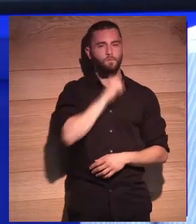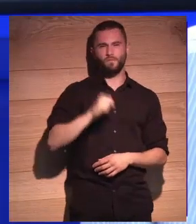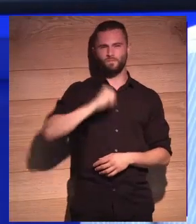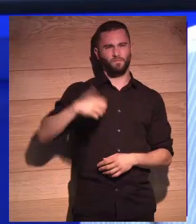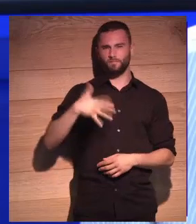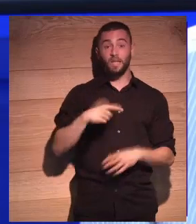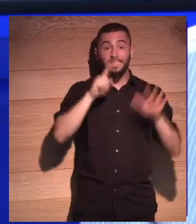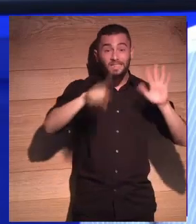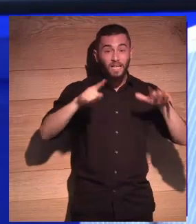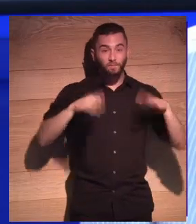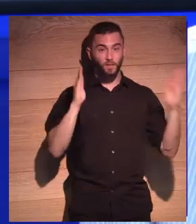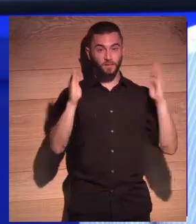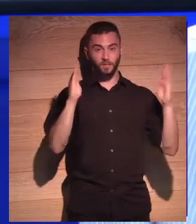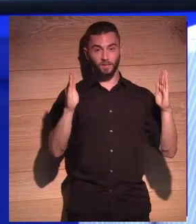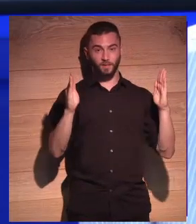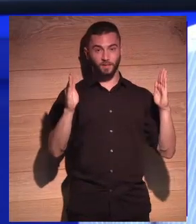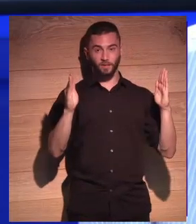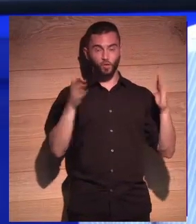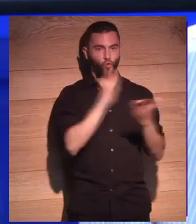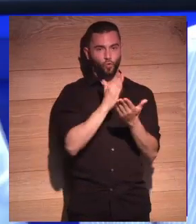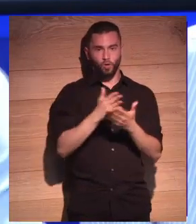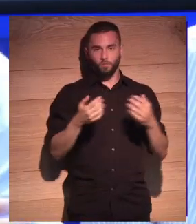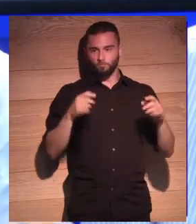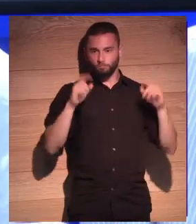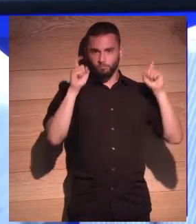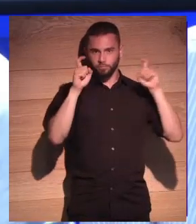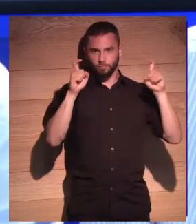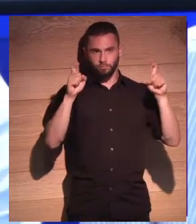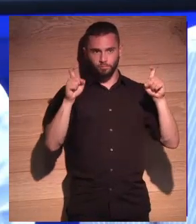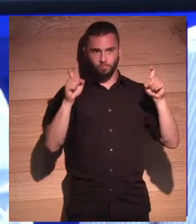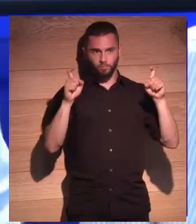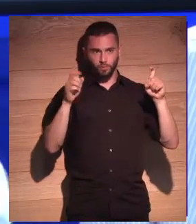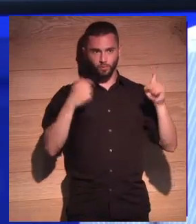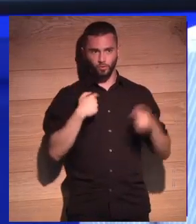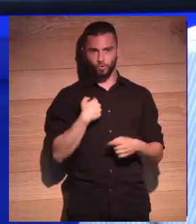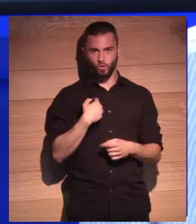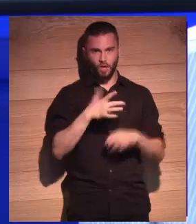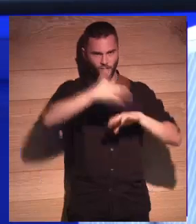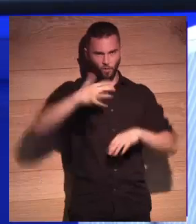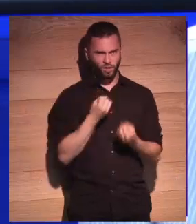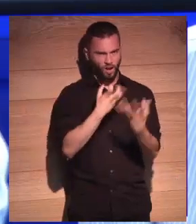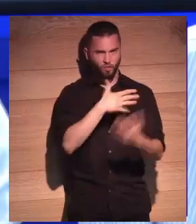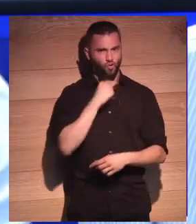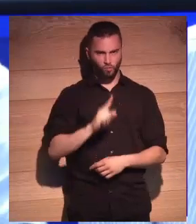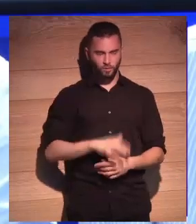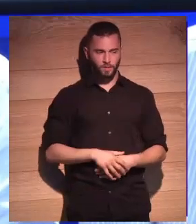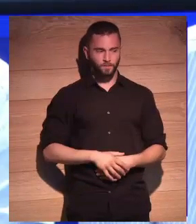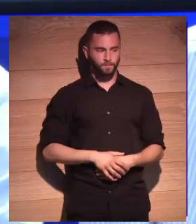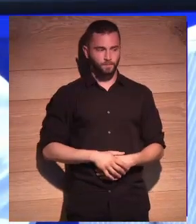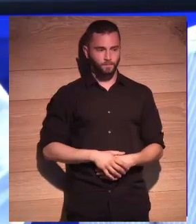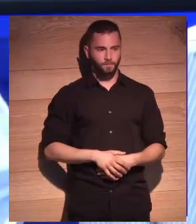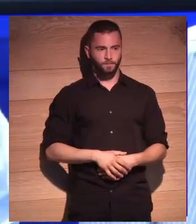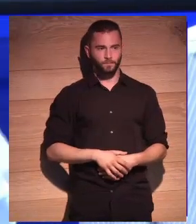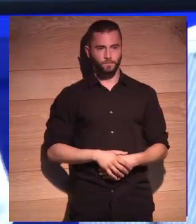en 6 meses están dando cursos, los alumnos, os pongo, no me gusta hablar de dispositivos, ¿vale? Nada